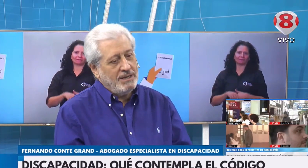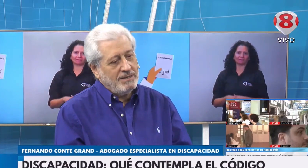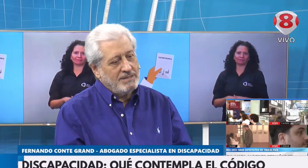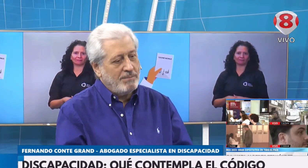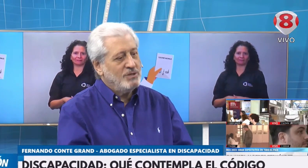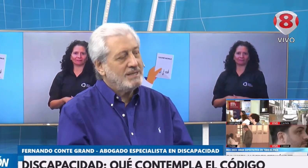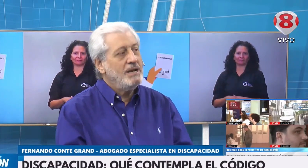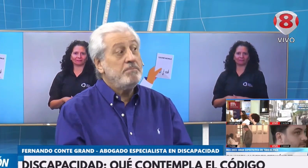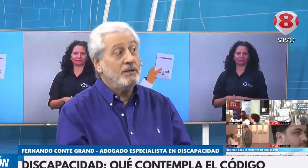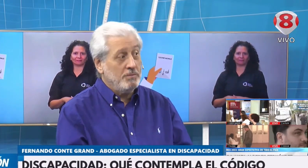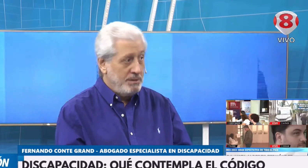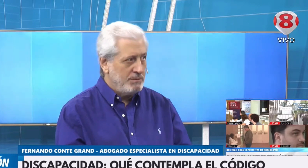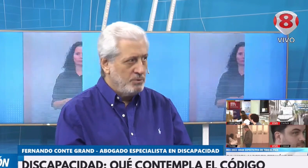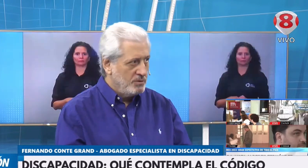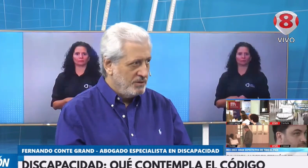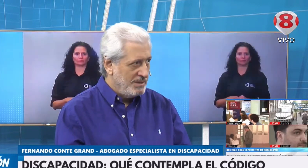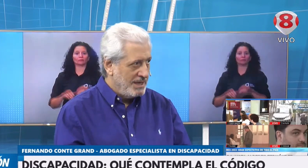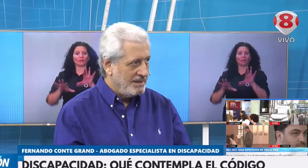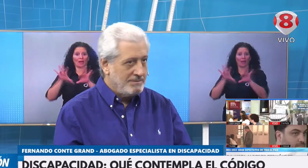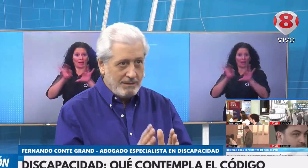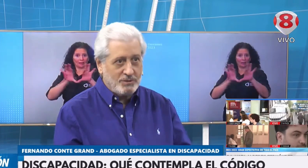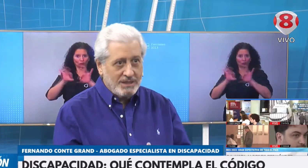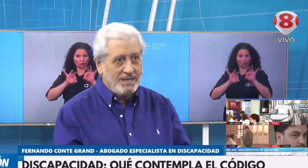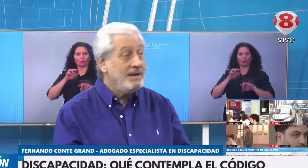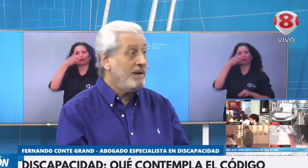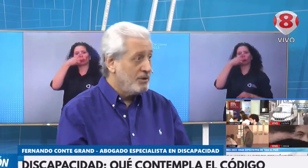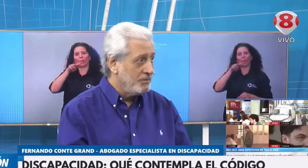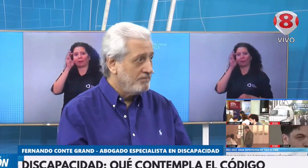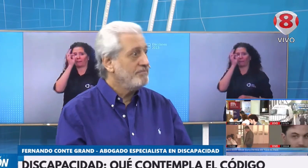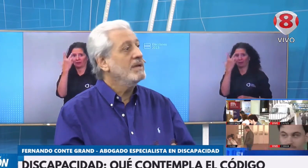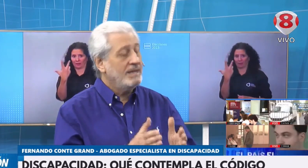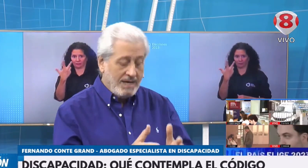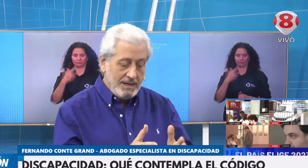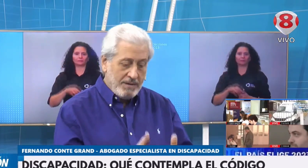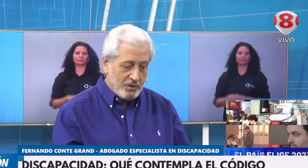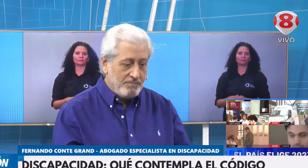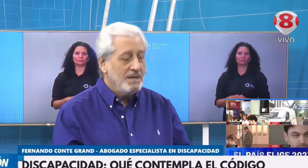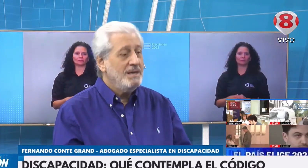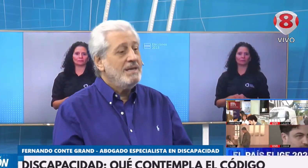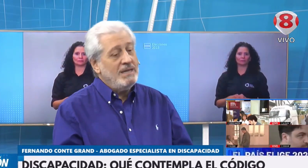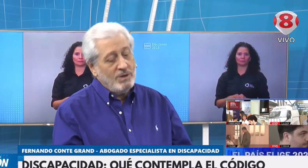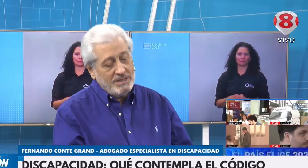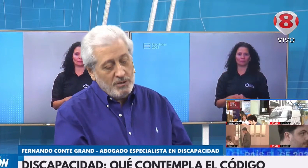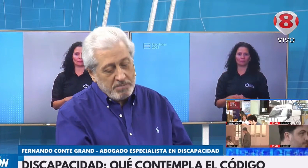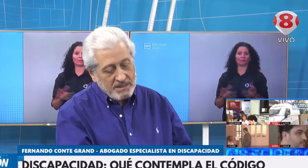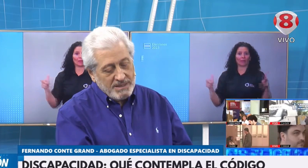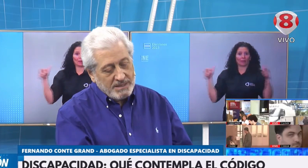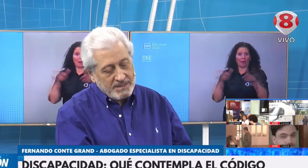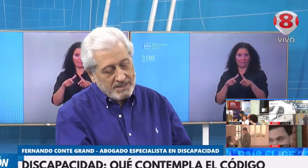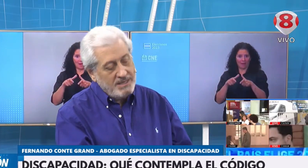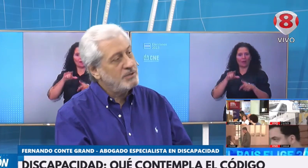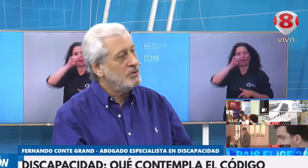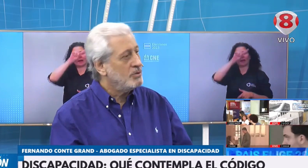porque si la persona está en el padrón primer punto fundamental si la persona está en el padrón empadronada habil p y no ha sido